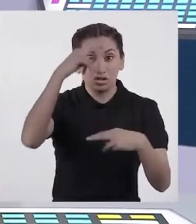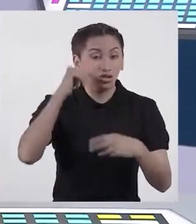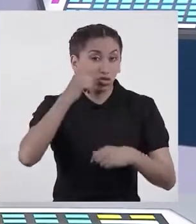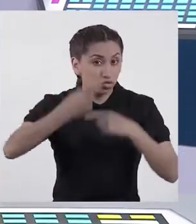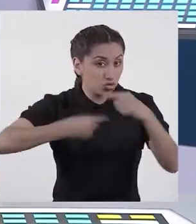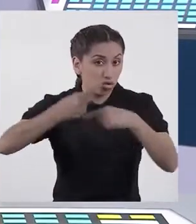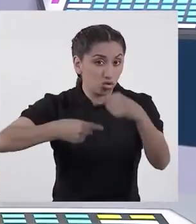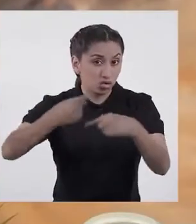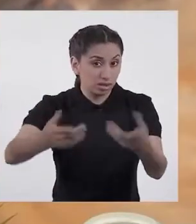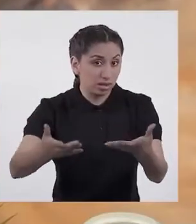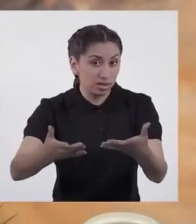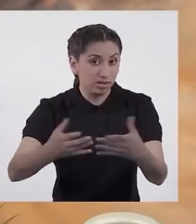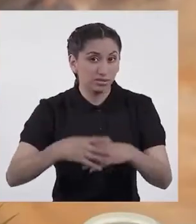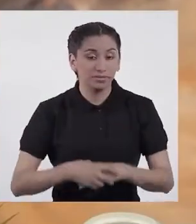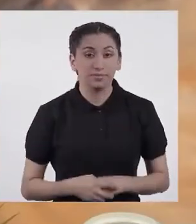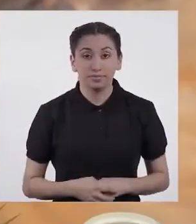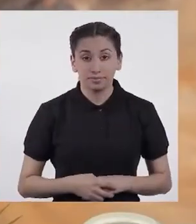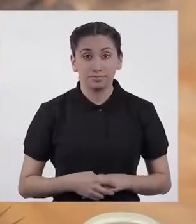cotidiana?